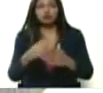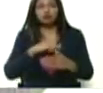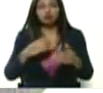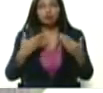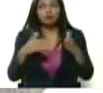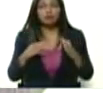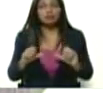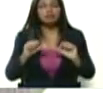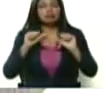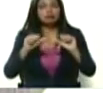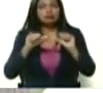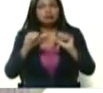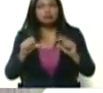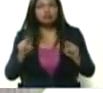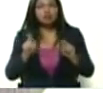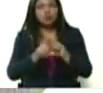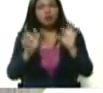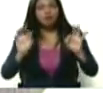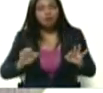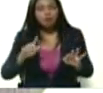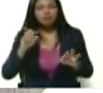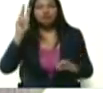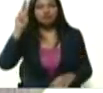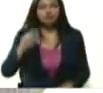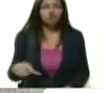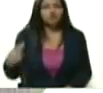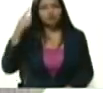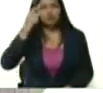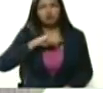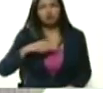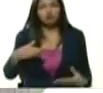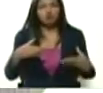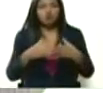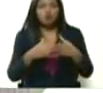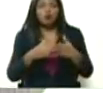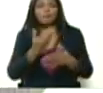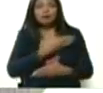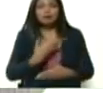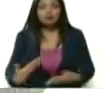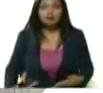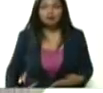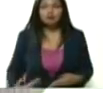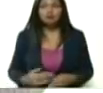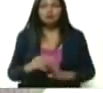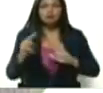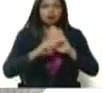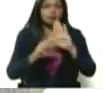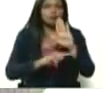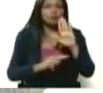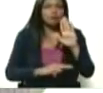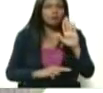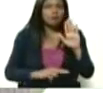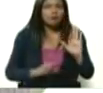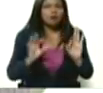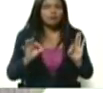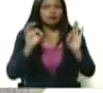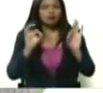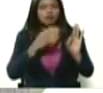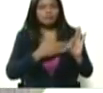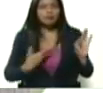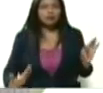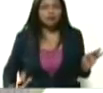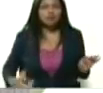permiten avanzar, donde todos los días la Comisión Presidencial, bajo instrucciones muy precisas del